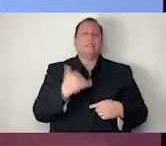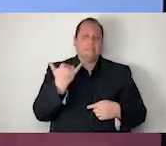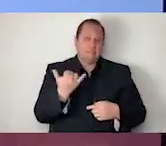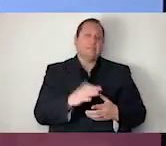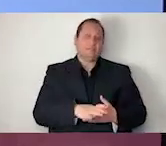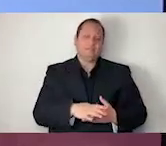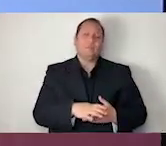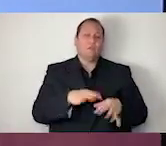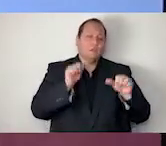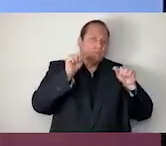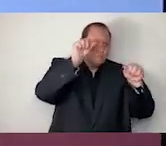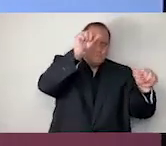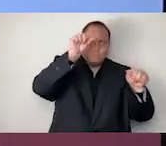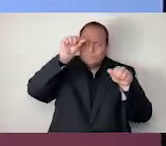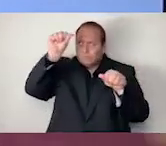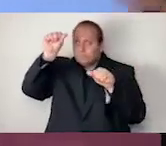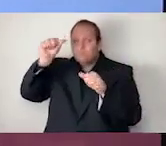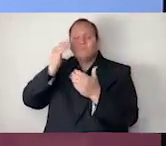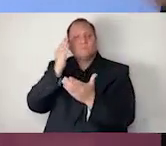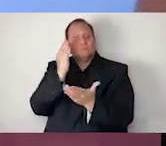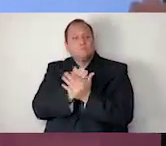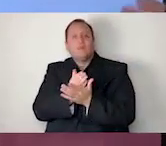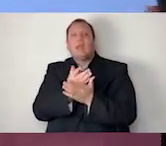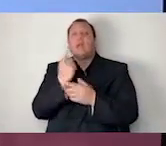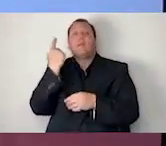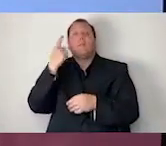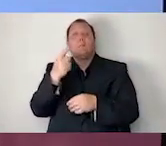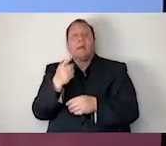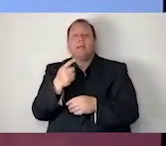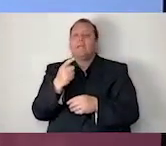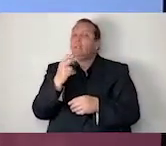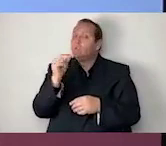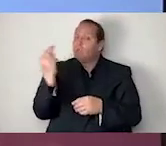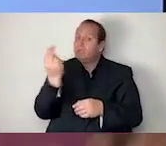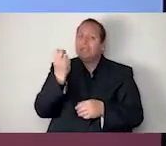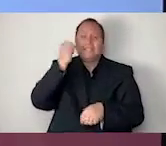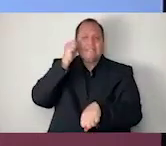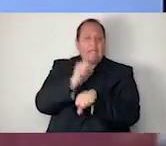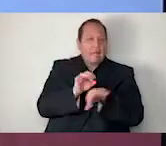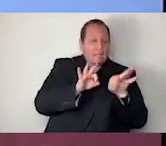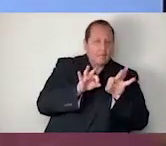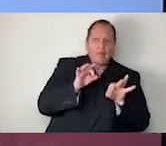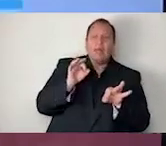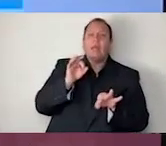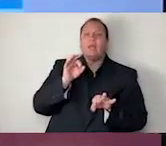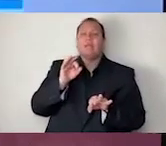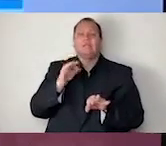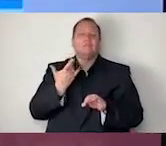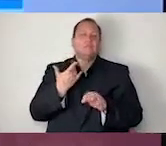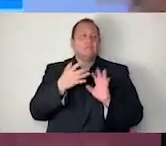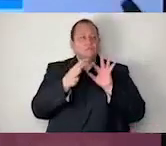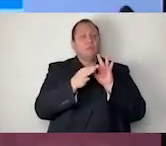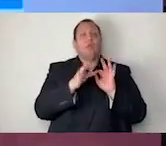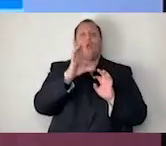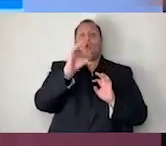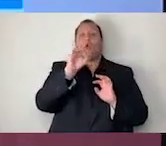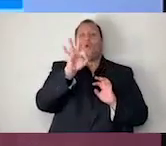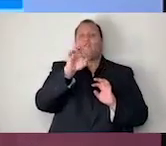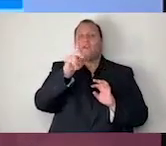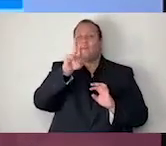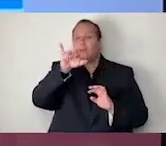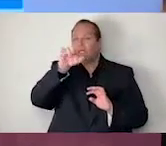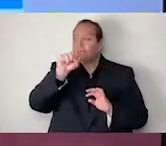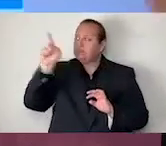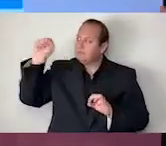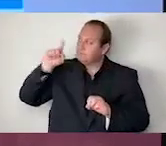los avisos de suspensión de labores no esenciales colocados por la secretaria del trabajo y previsión social y en relación a la cofepris así